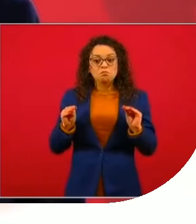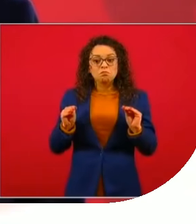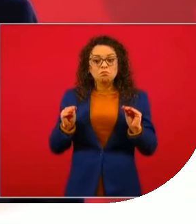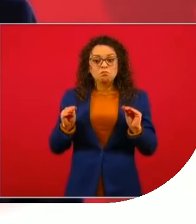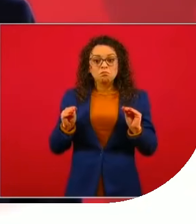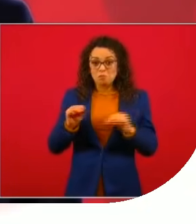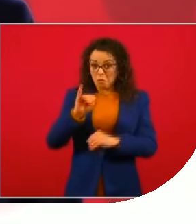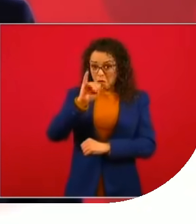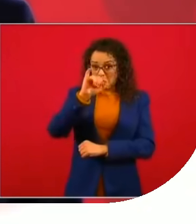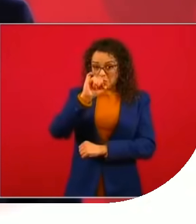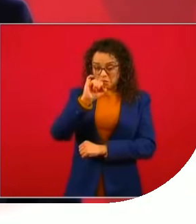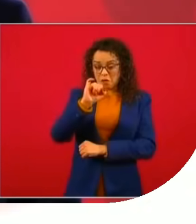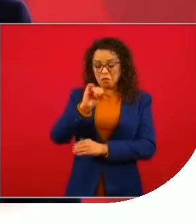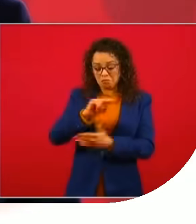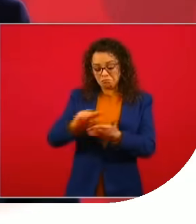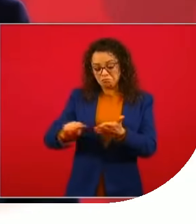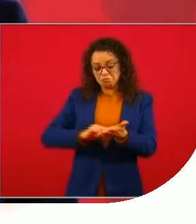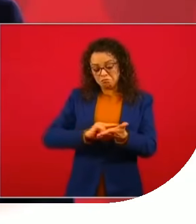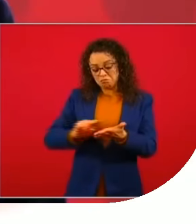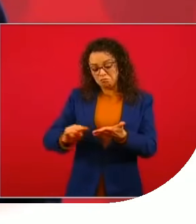manifiestos